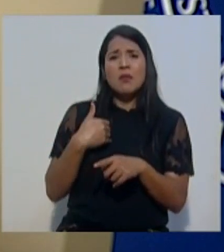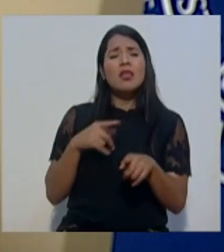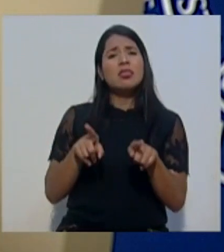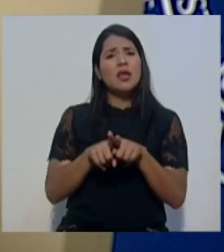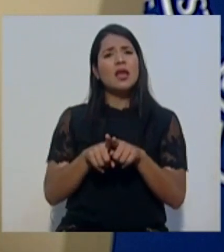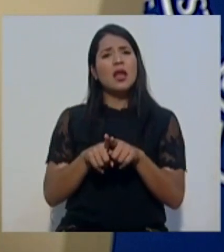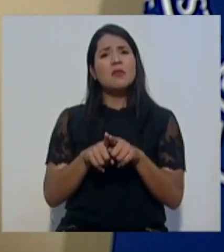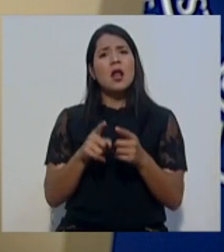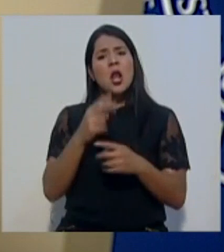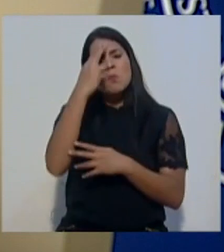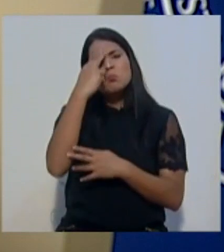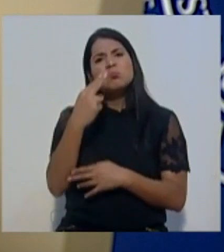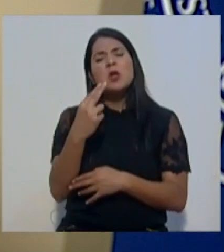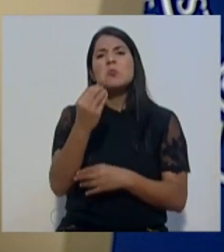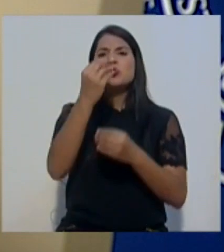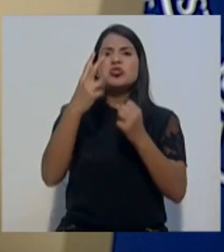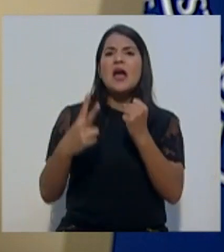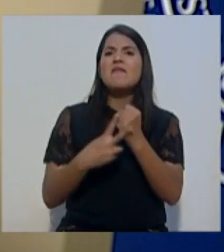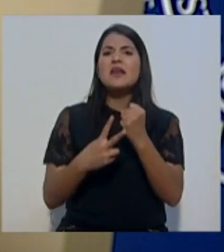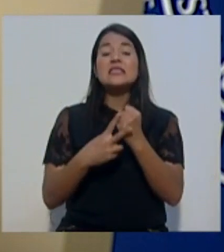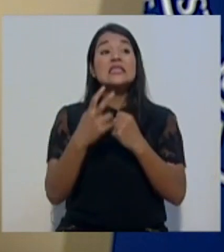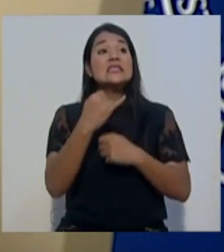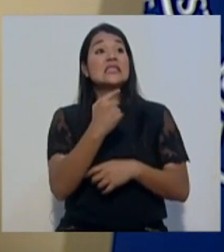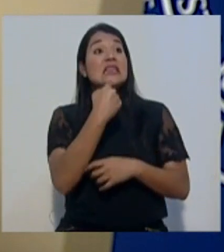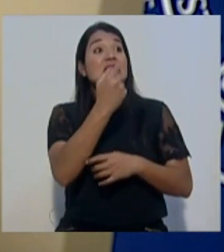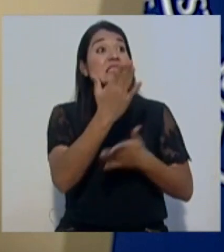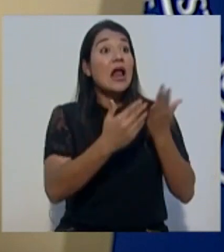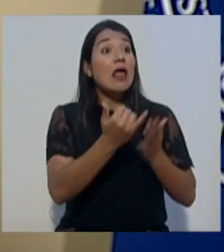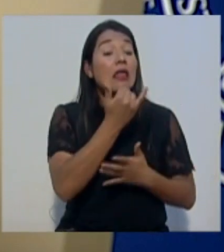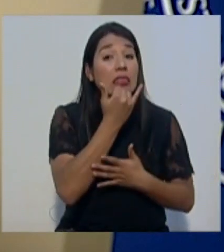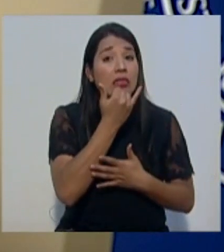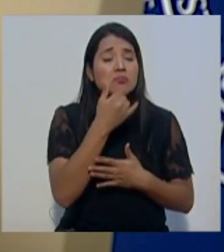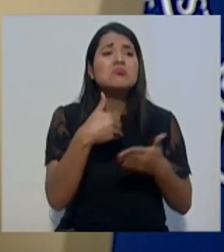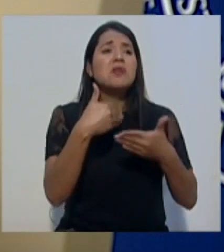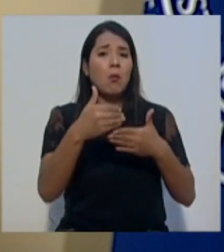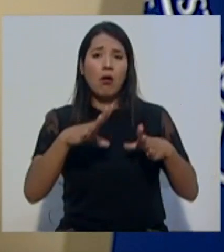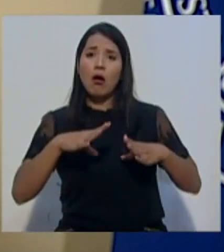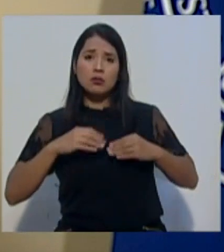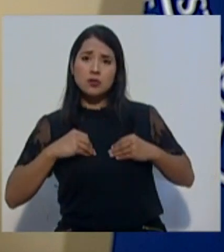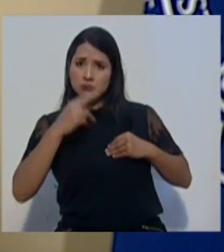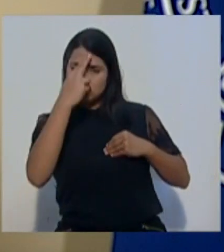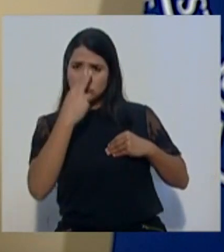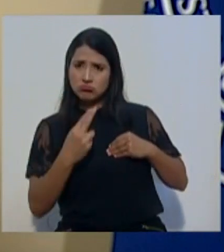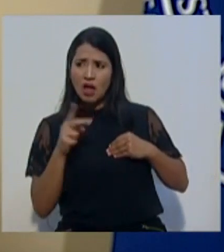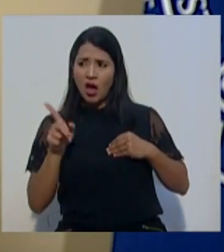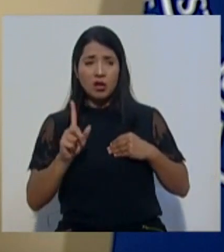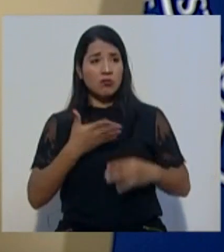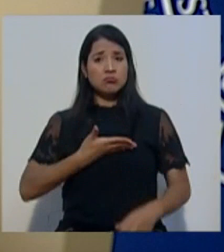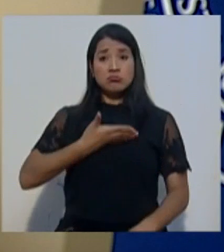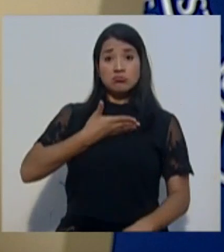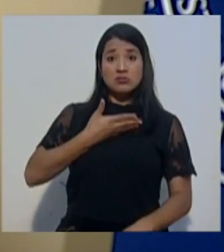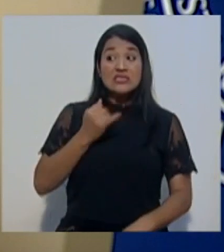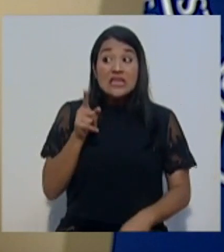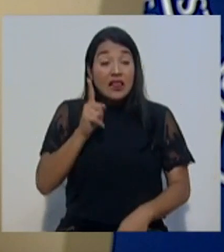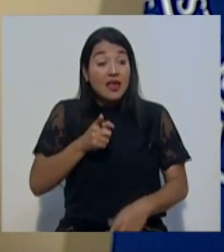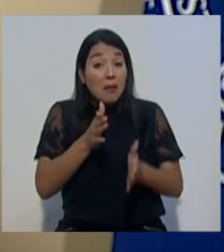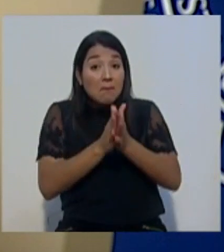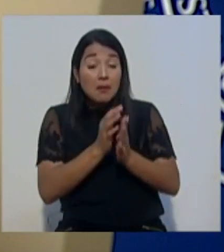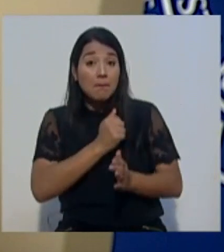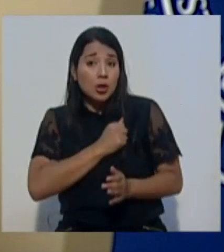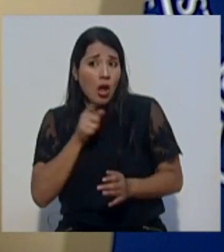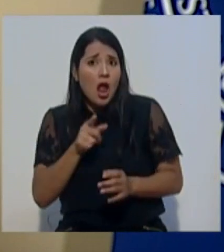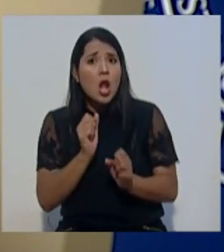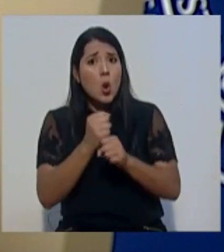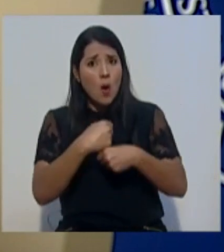de corregirse. Él no es una persona soberbia y creo que habla muy bien de él, si te tiene que pedir alguna disculpa, lo hace. Y eso habla de que